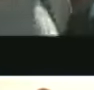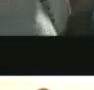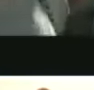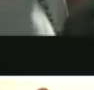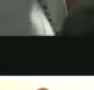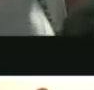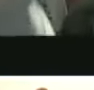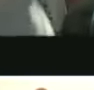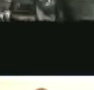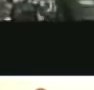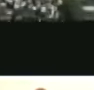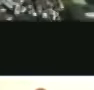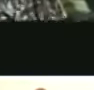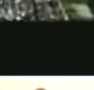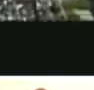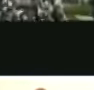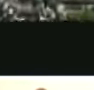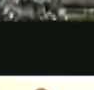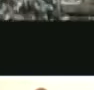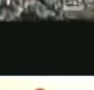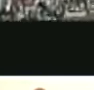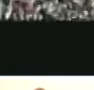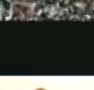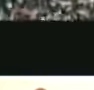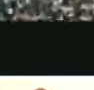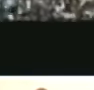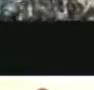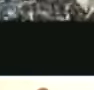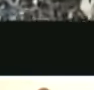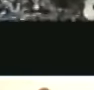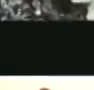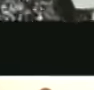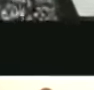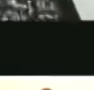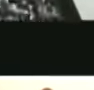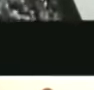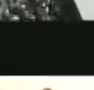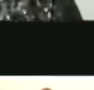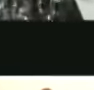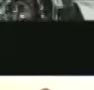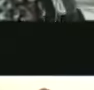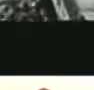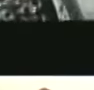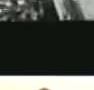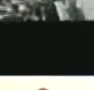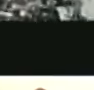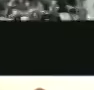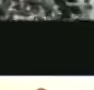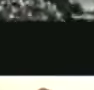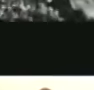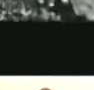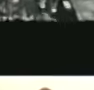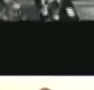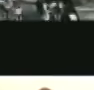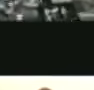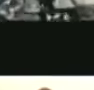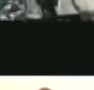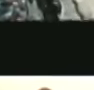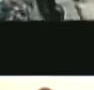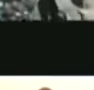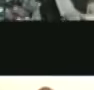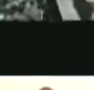está la fuerza organizada y el remate de campaña? Gracias, querido presidente. Realmente